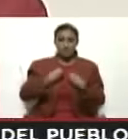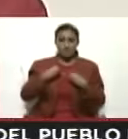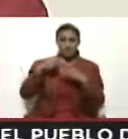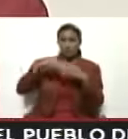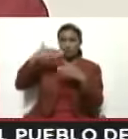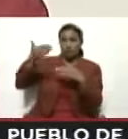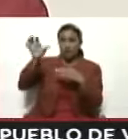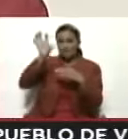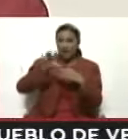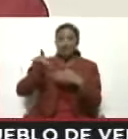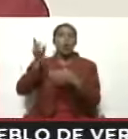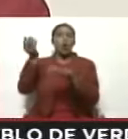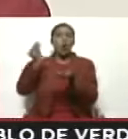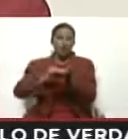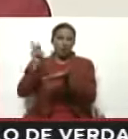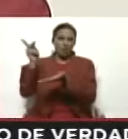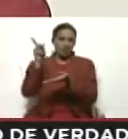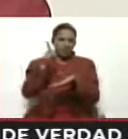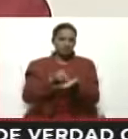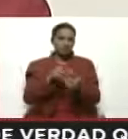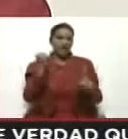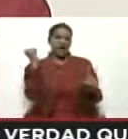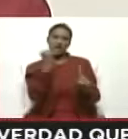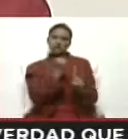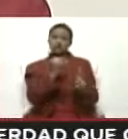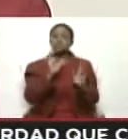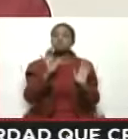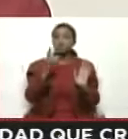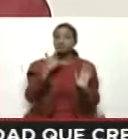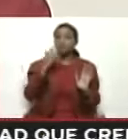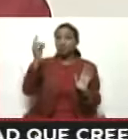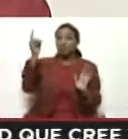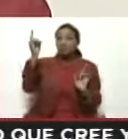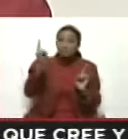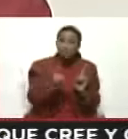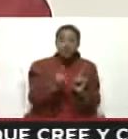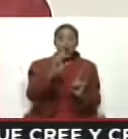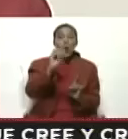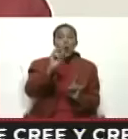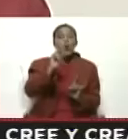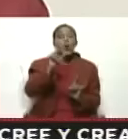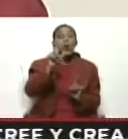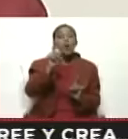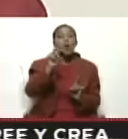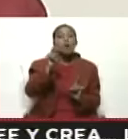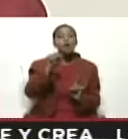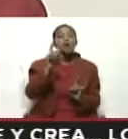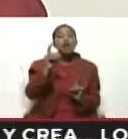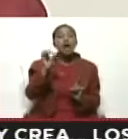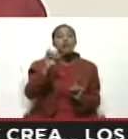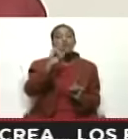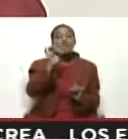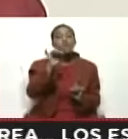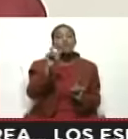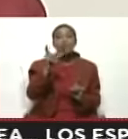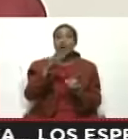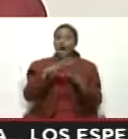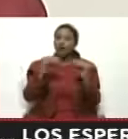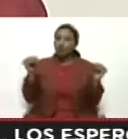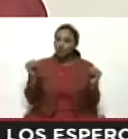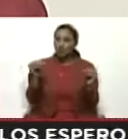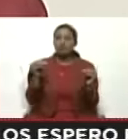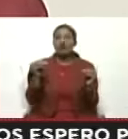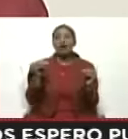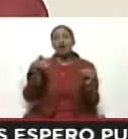Ojalá traigan al asesino de Orlando Figuera, que es parte de ellos, de las estructuras. Ojalá traigan a todos los ladrones de